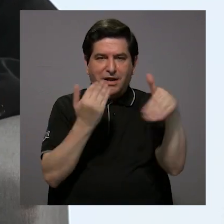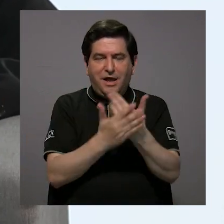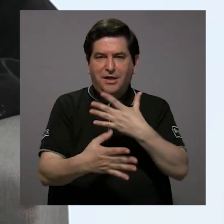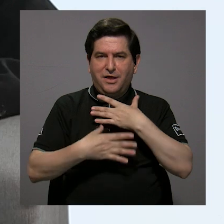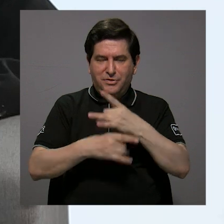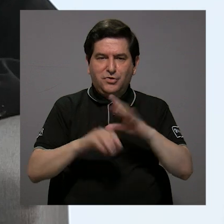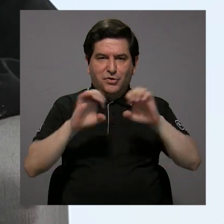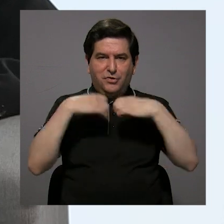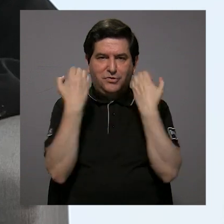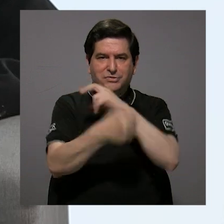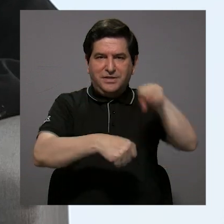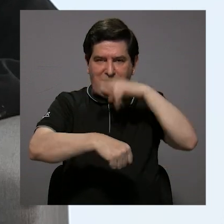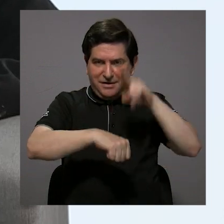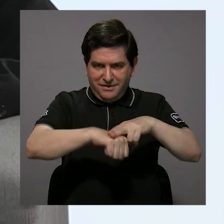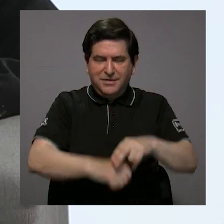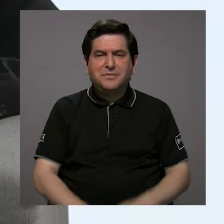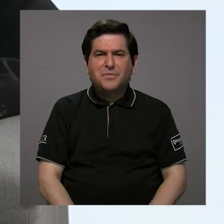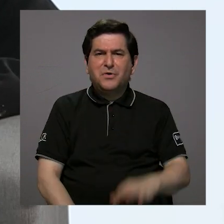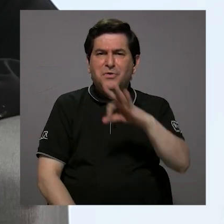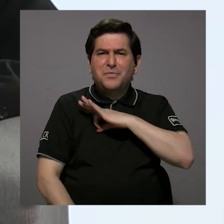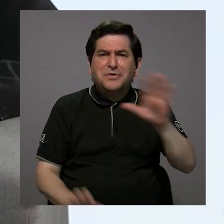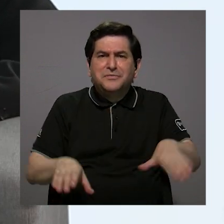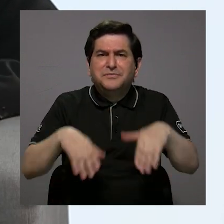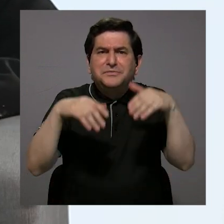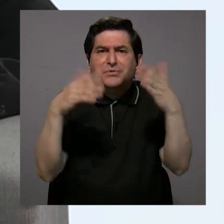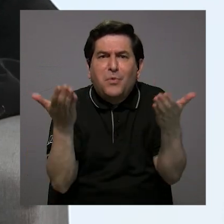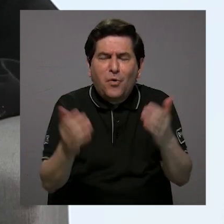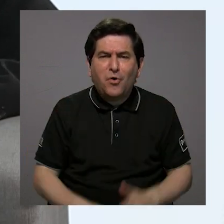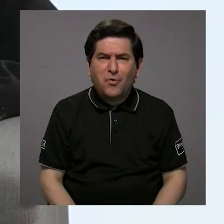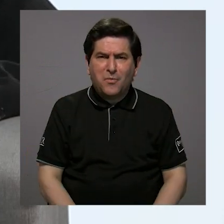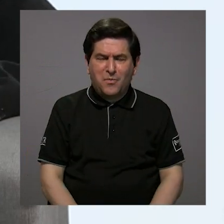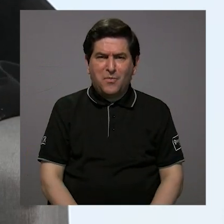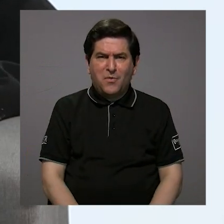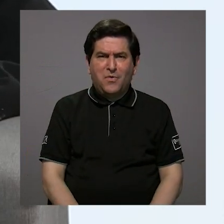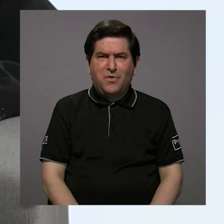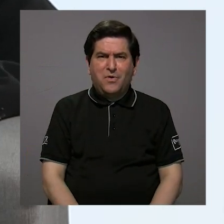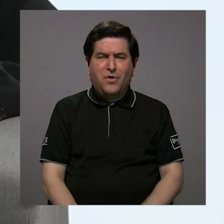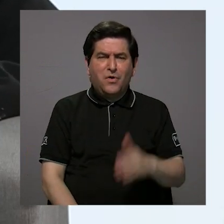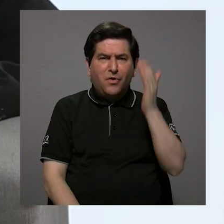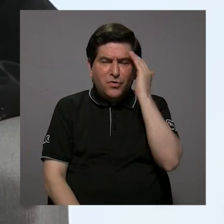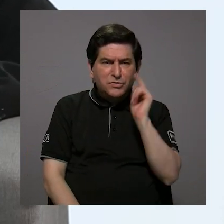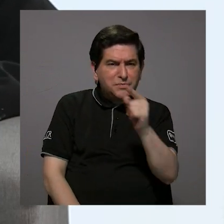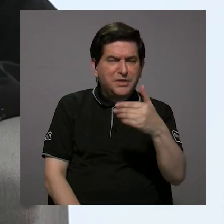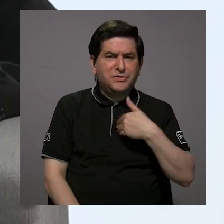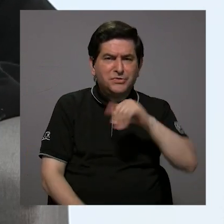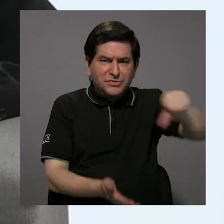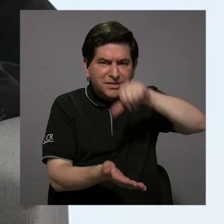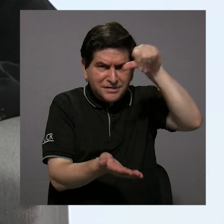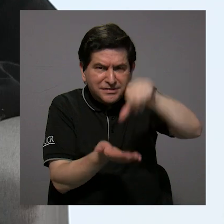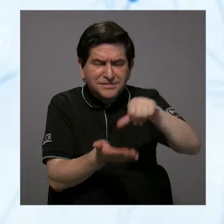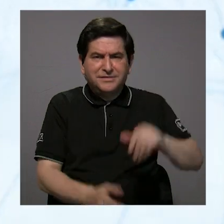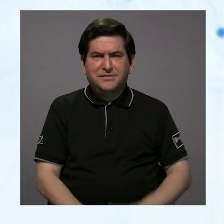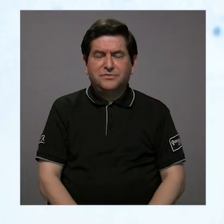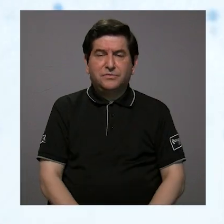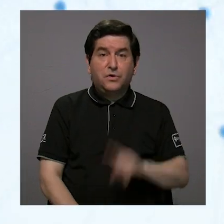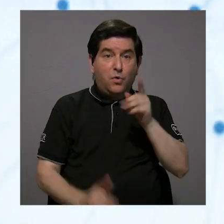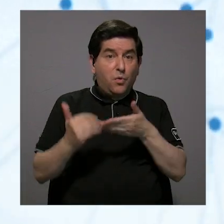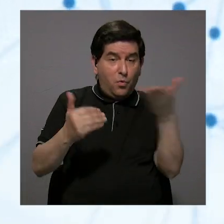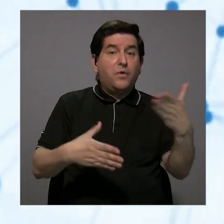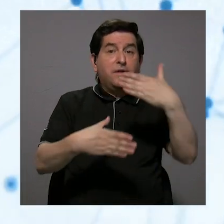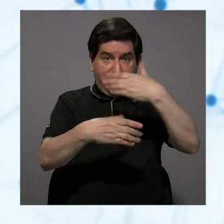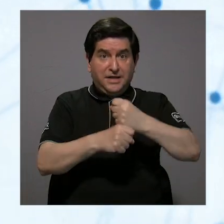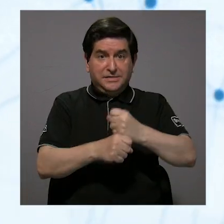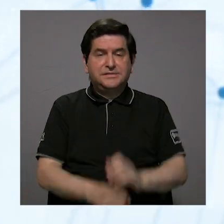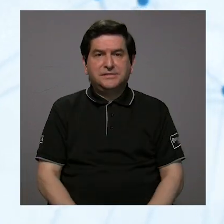todos nos interesa la selección nacional. ¿Cómo puede beneficiarse del conocimiento que tienen ustedes en el centro? Bueno, una de las